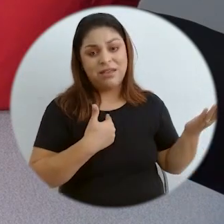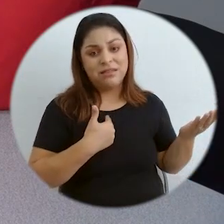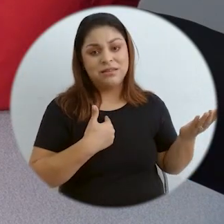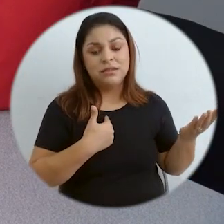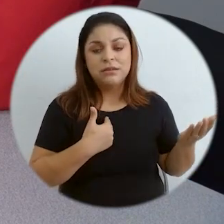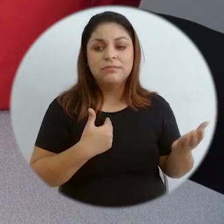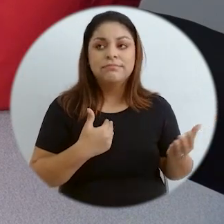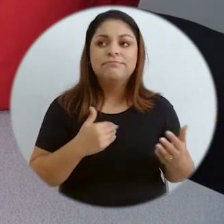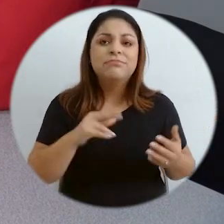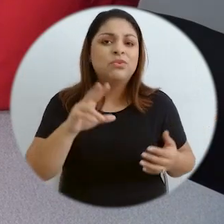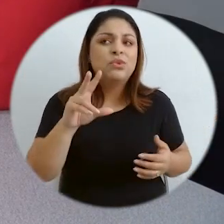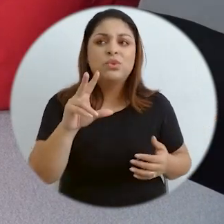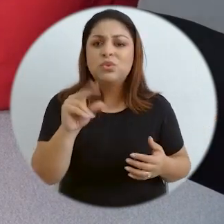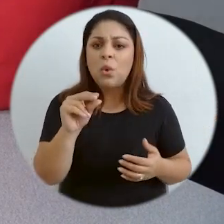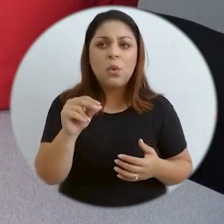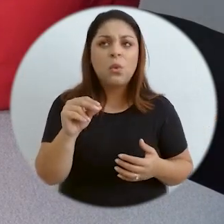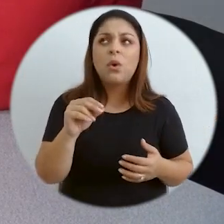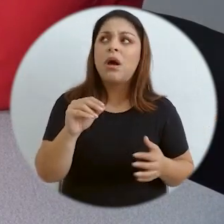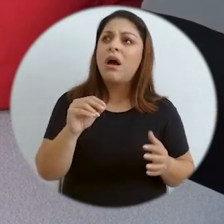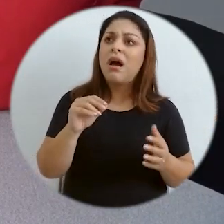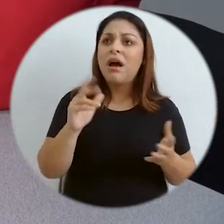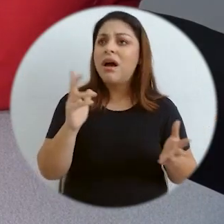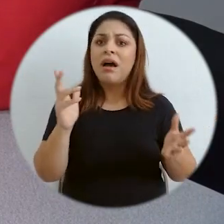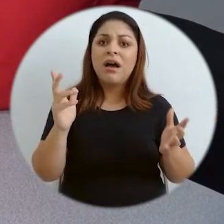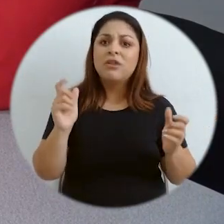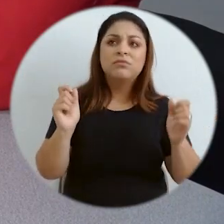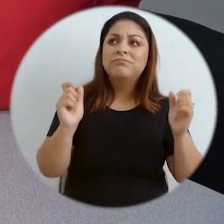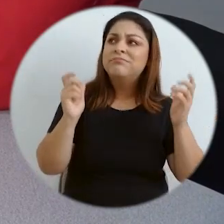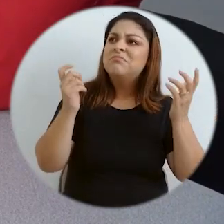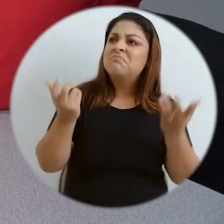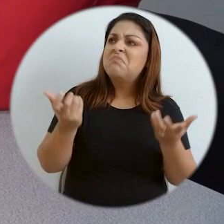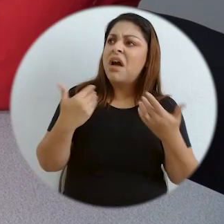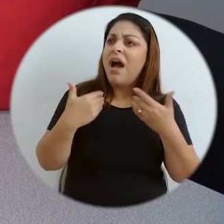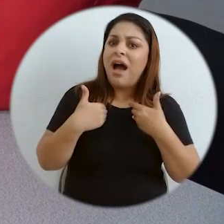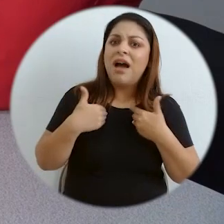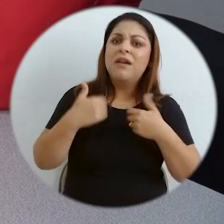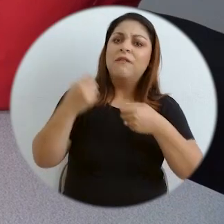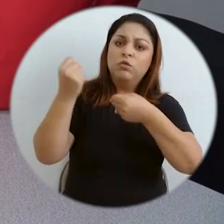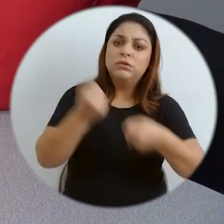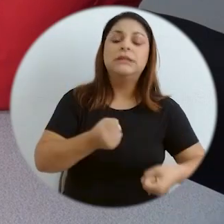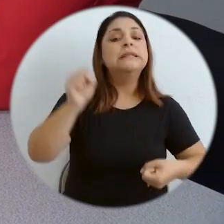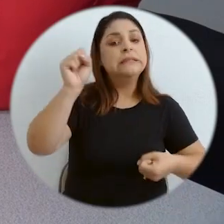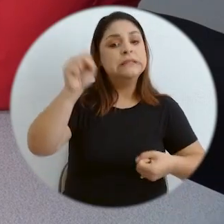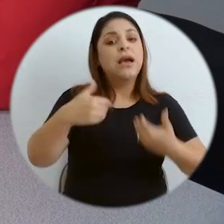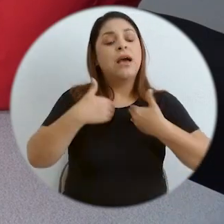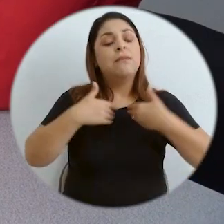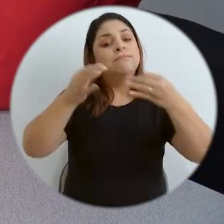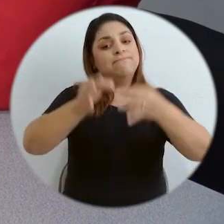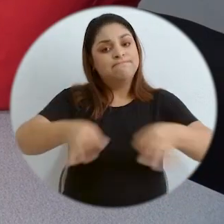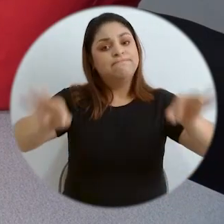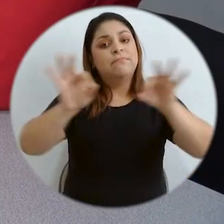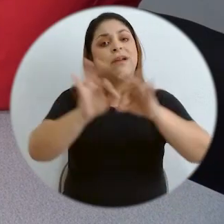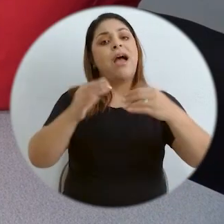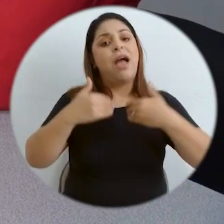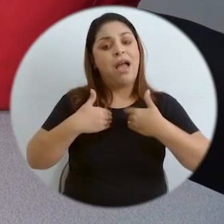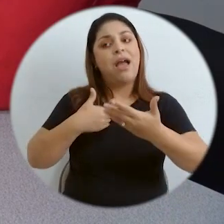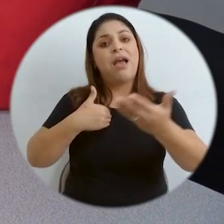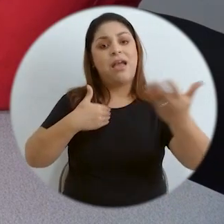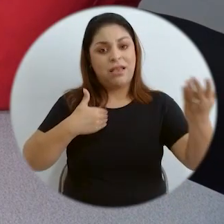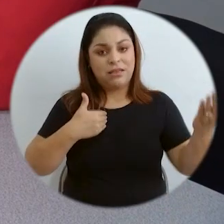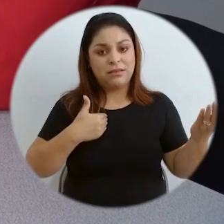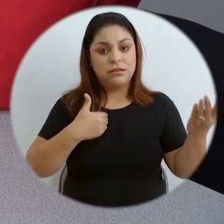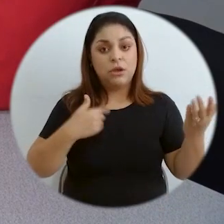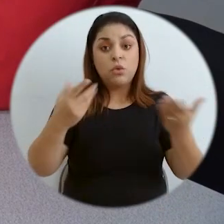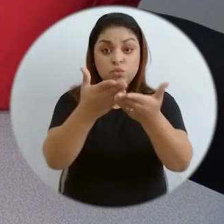casualidad que existan fundaciones para este fin. ¿verdad? Entonces la persona puede decir,